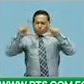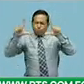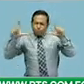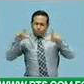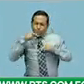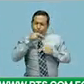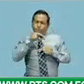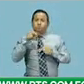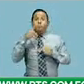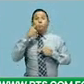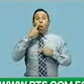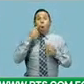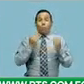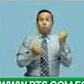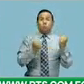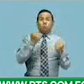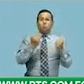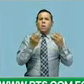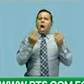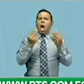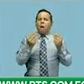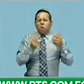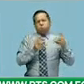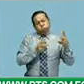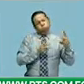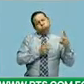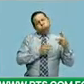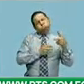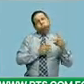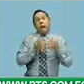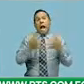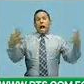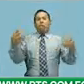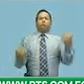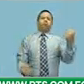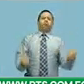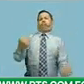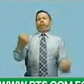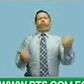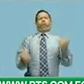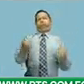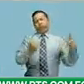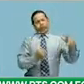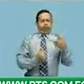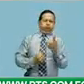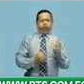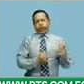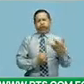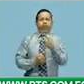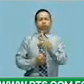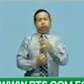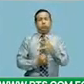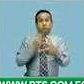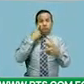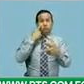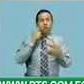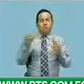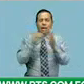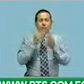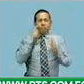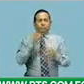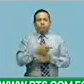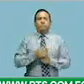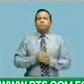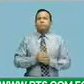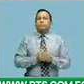como este camión que baja a toda velocidad pierde pista y se impacta a un costado de la vía. ¿Lo vio? Iremos de nuevo.